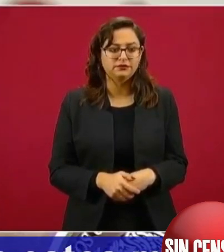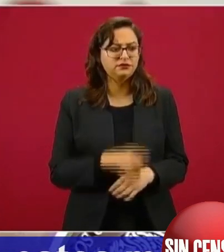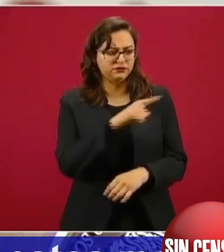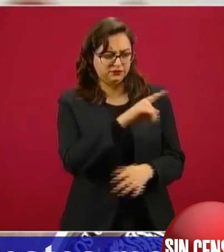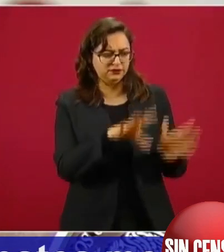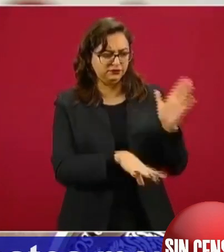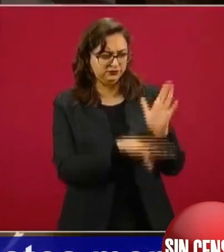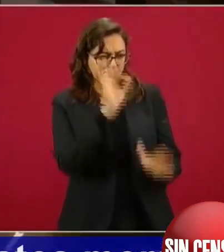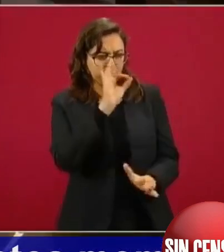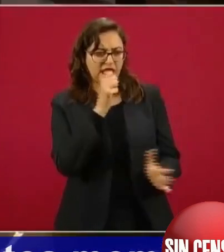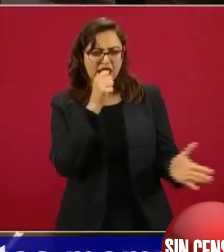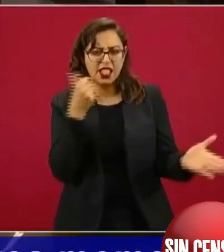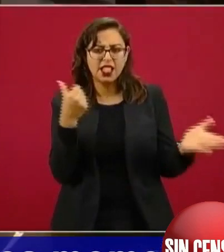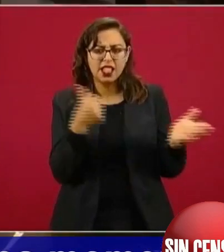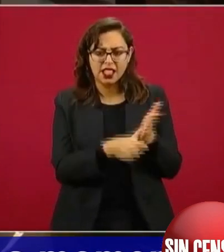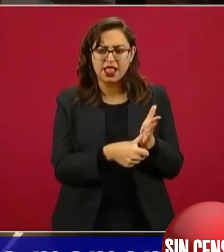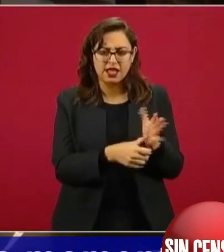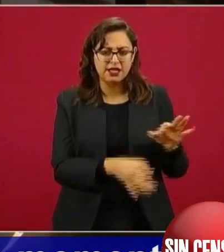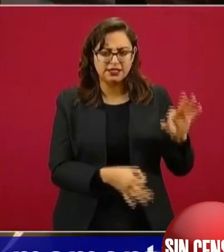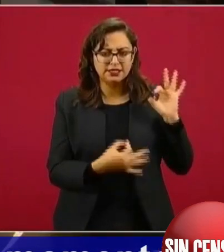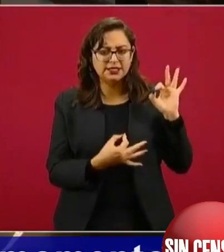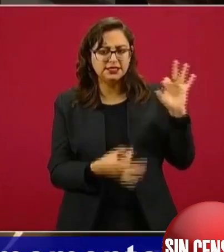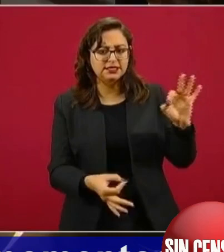la carta, porque es muy bueno